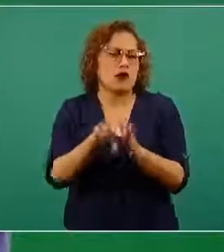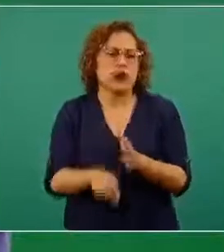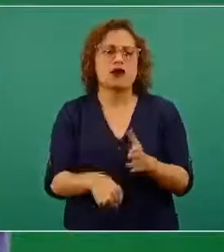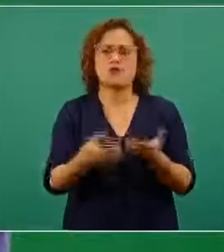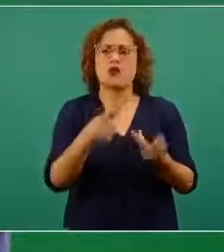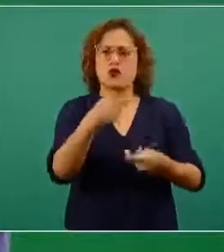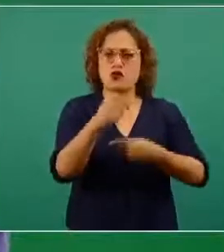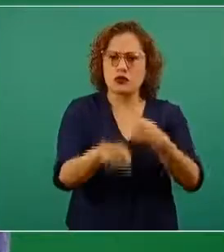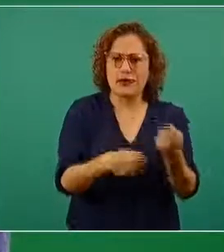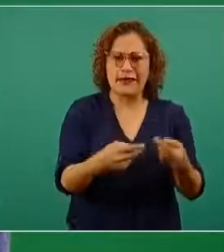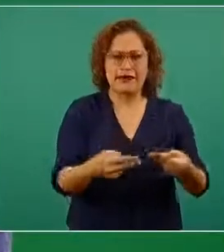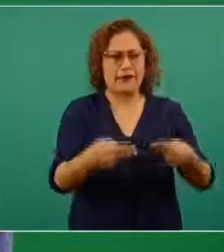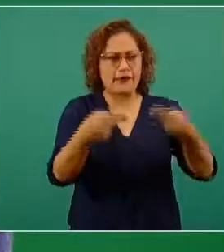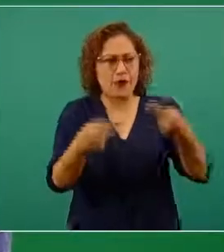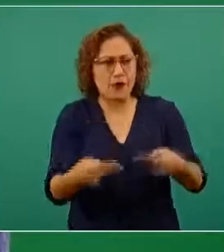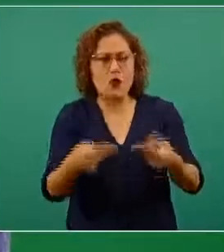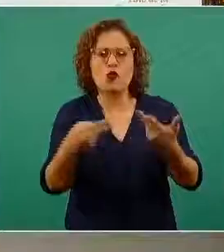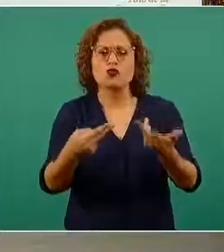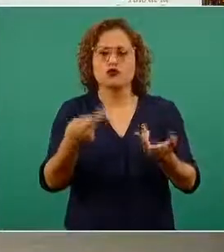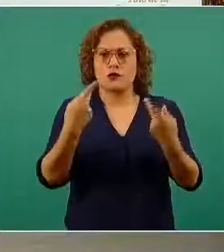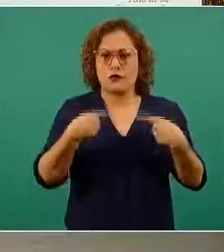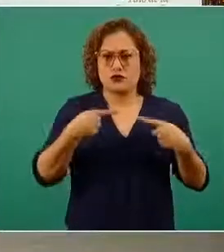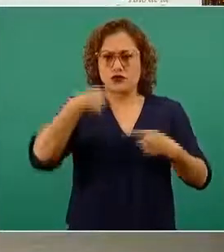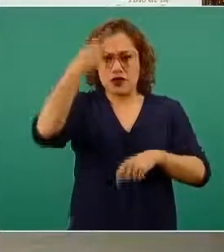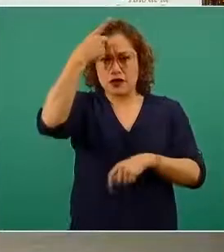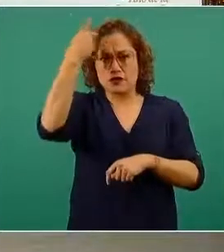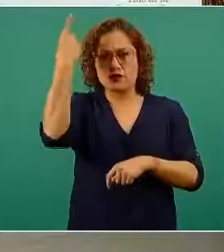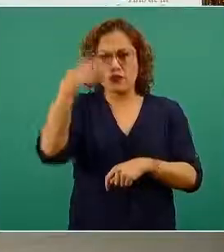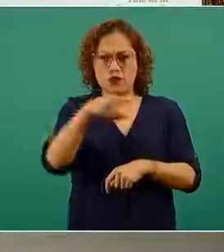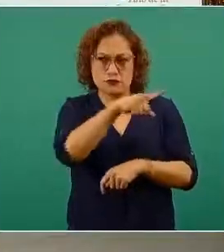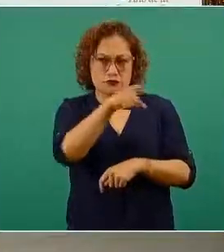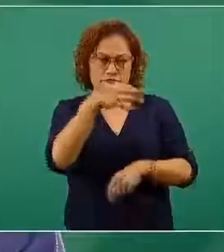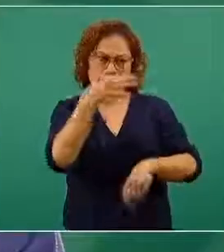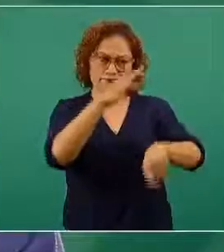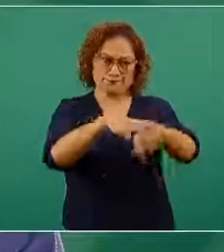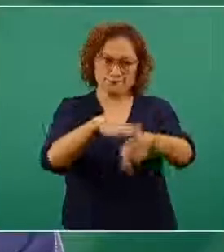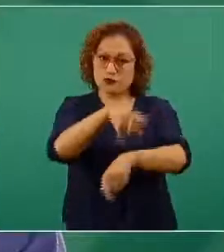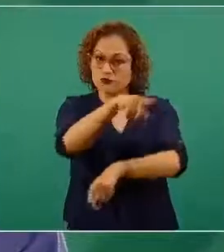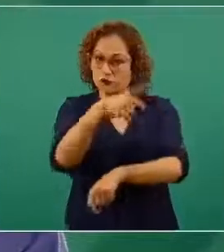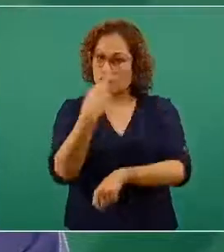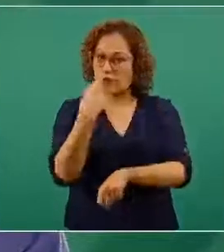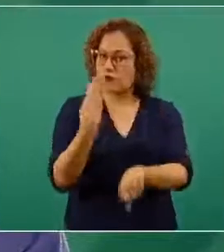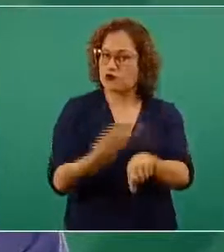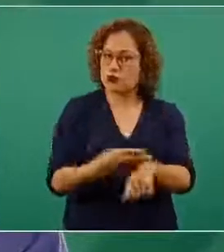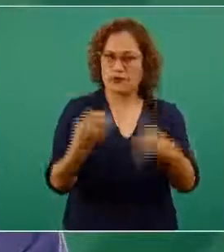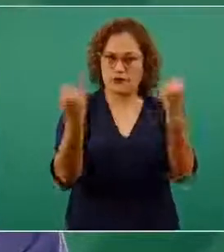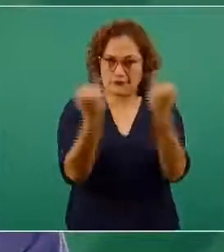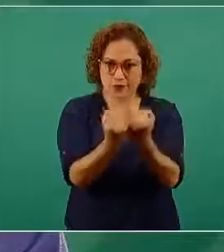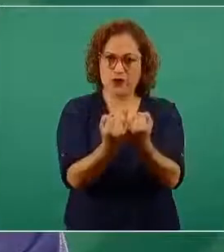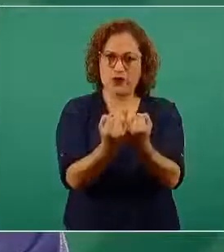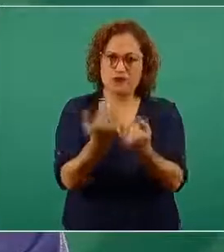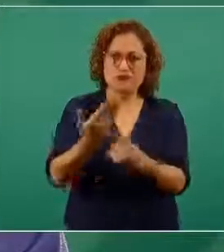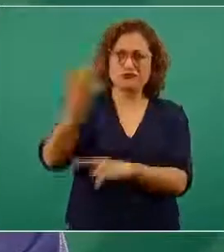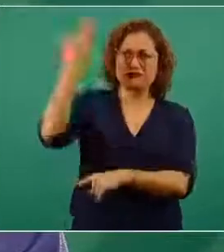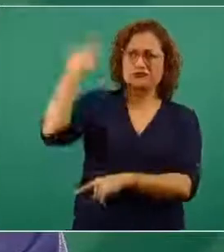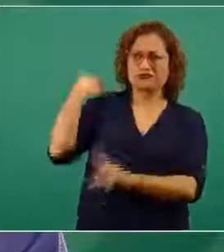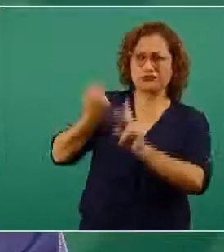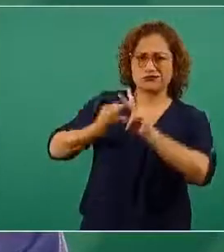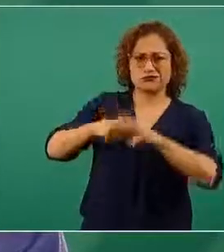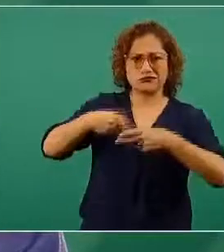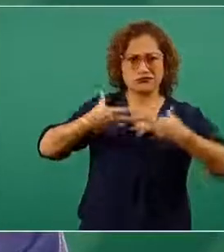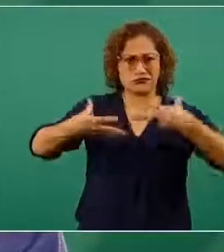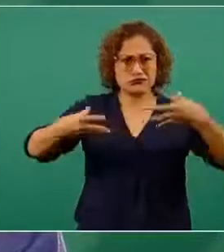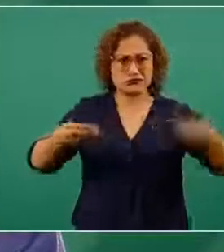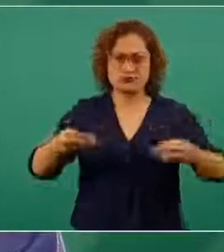reducido para evitar que haya contagios. Esto sigue vigente, ha estado vigente desde el inicio de la epidemia, se lleva a cabo